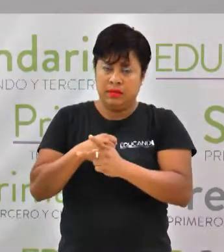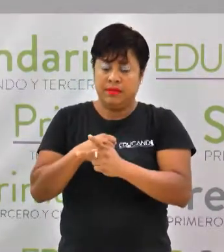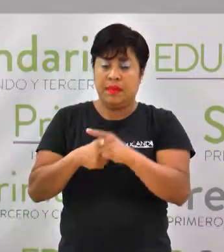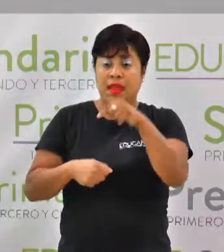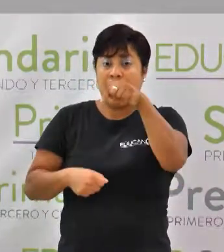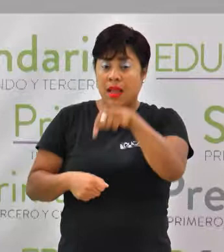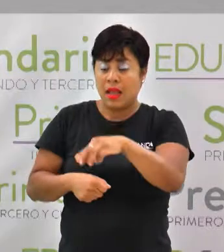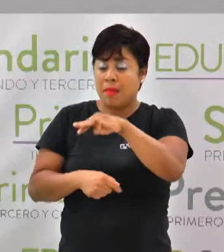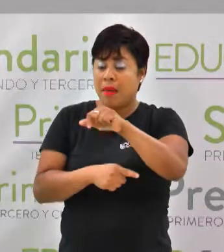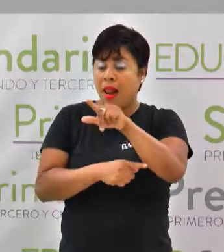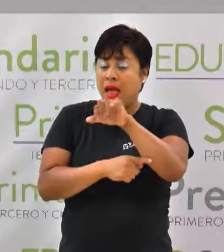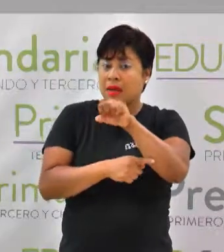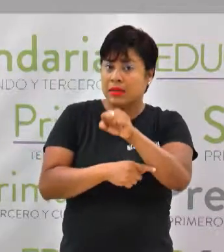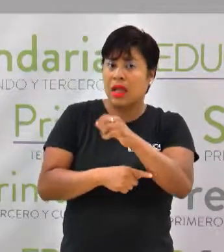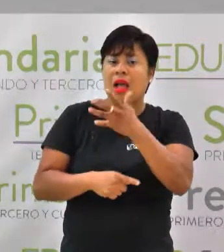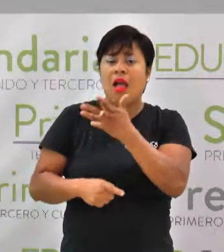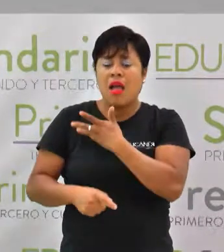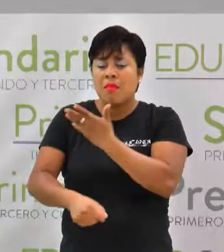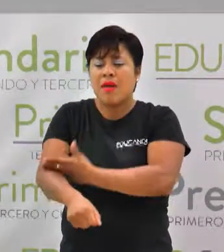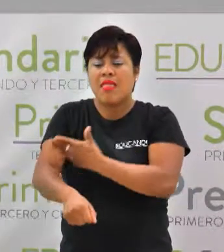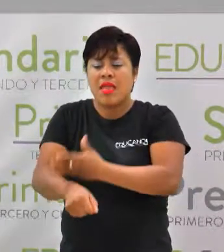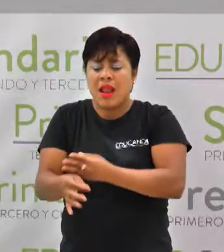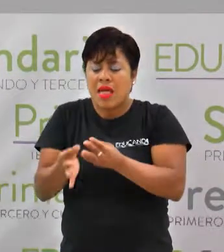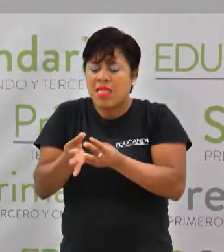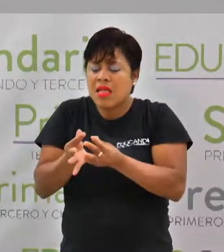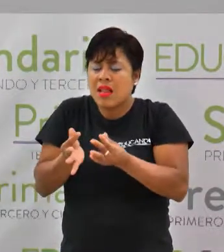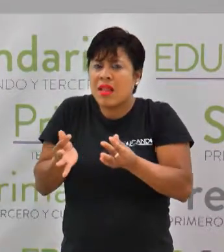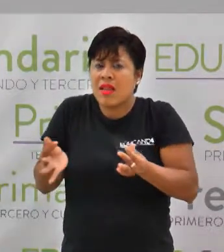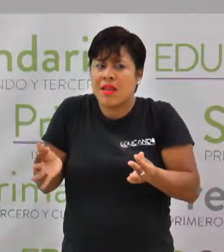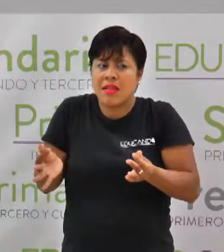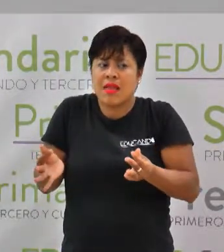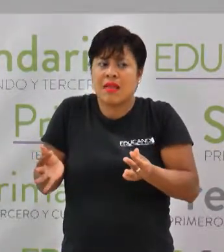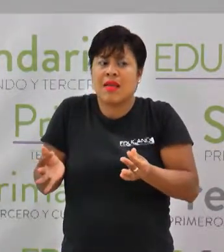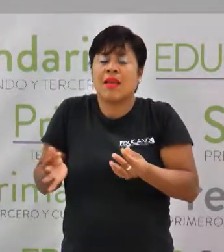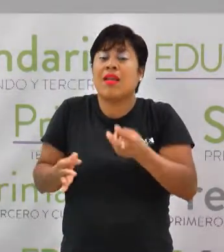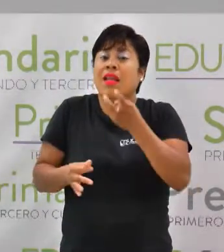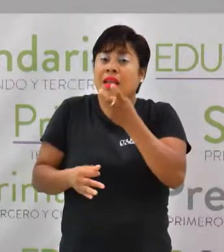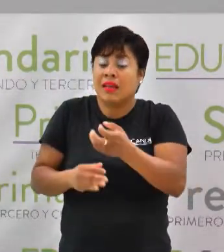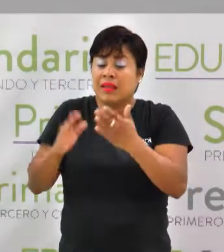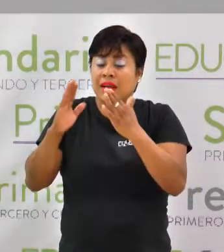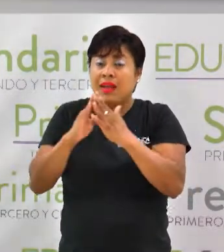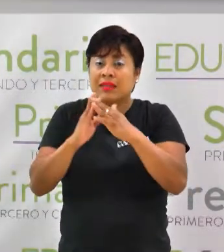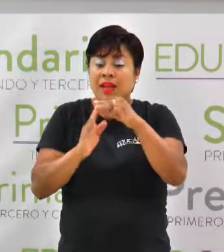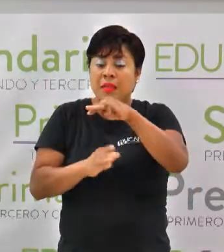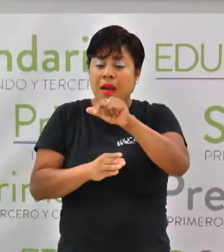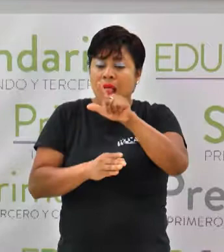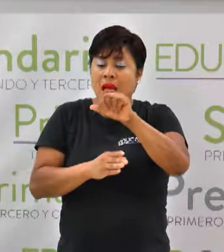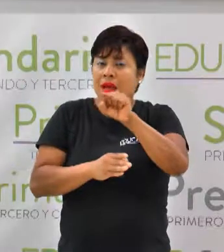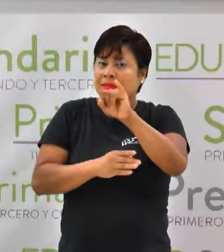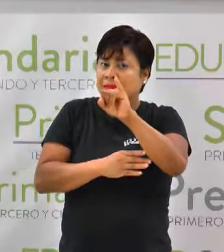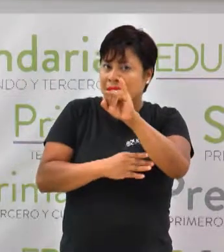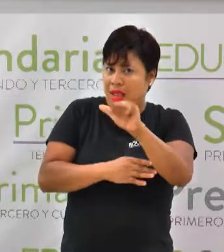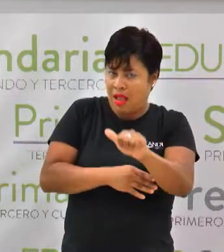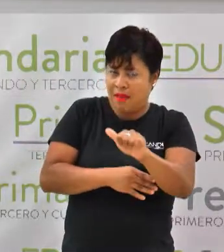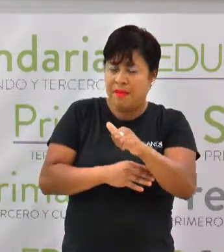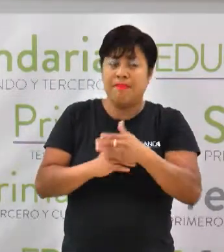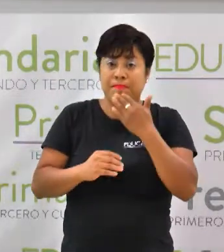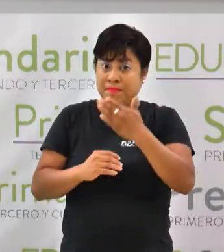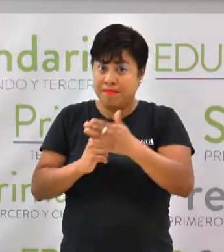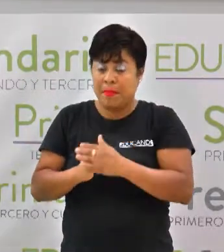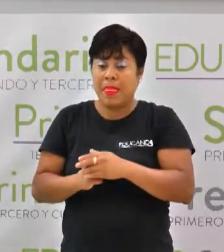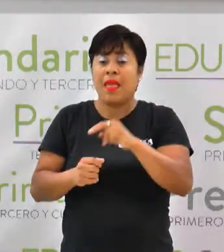país. Aquí en Malasia hay madera delgada. Esta es una casa en Malasia.